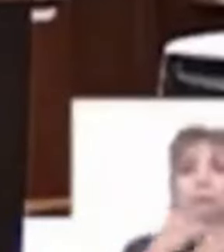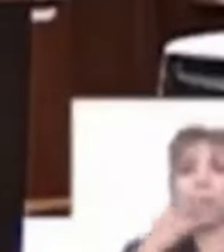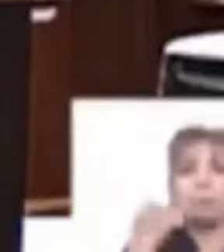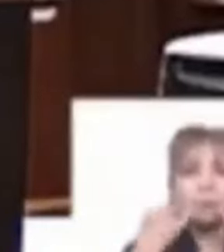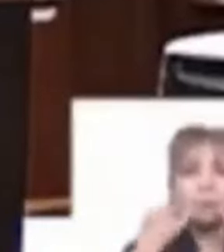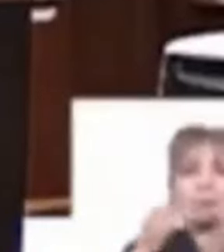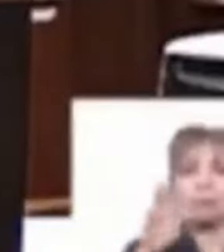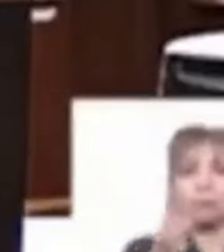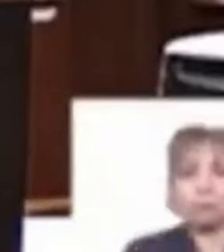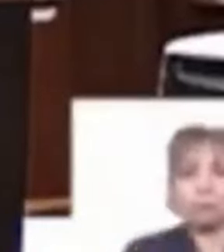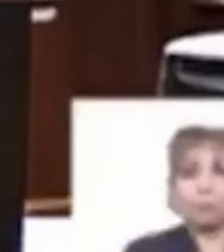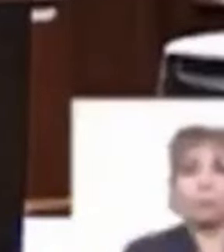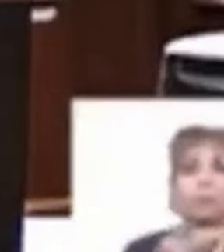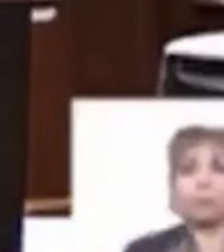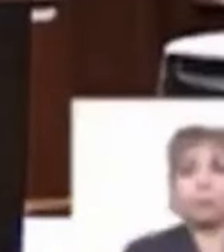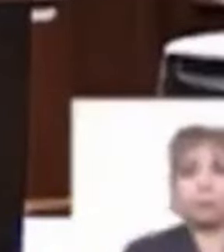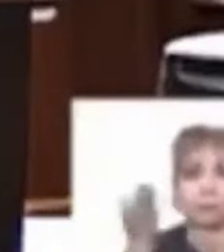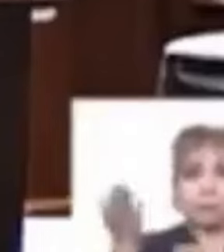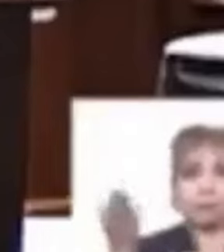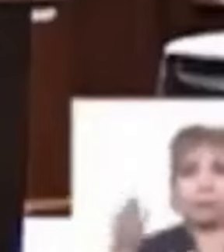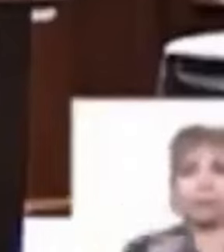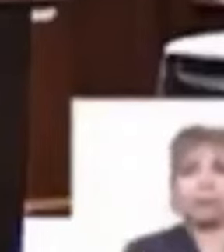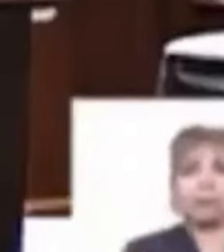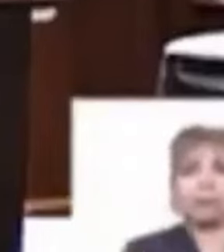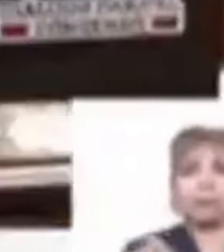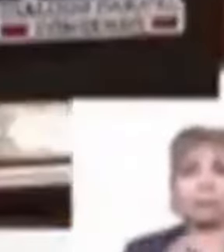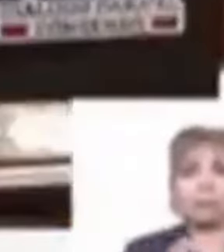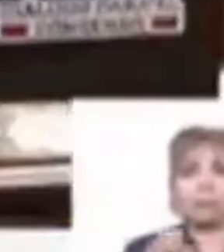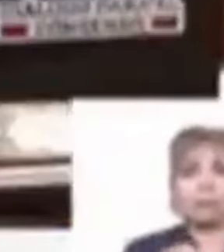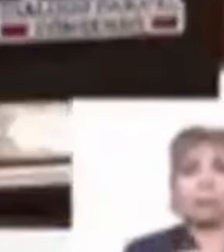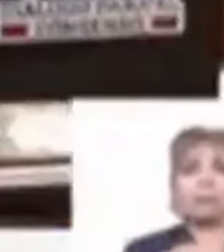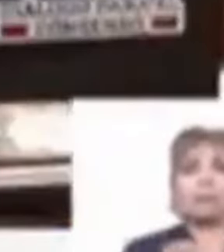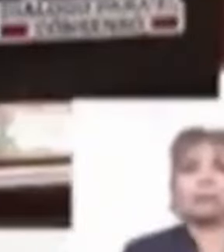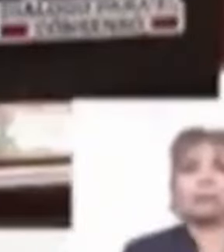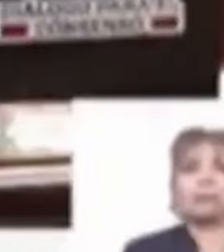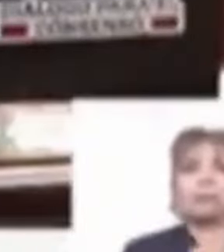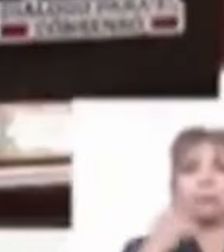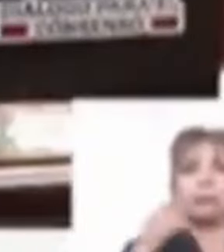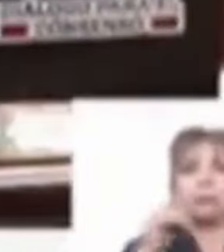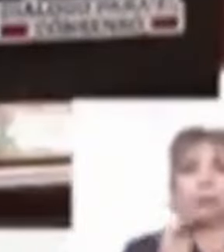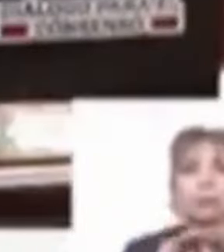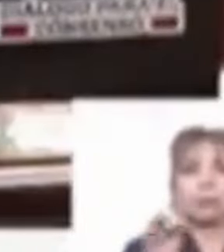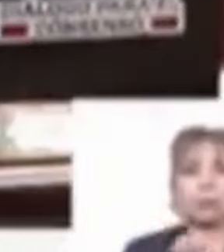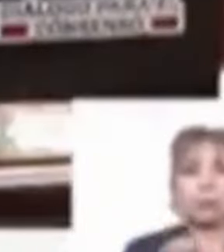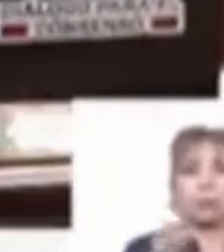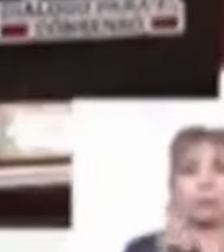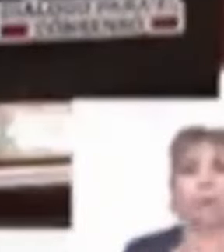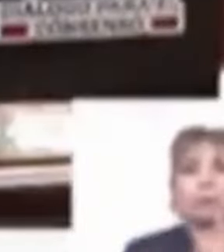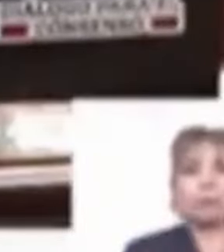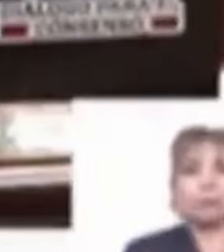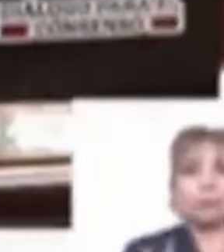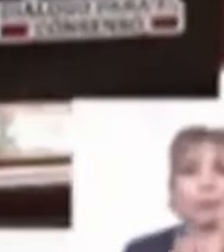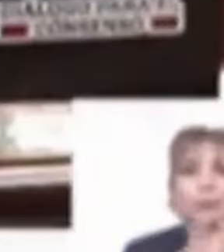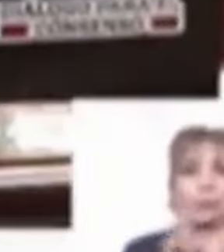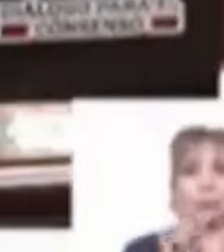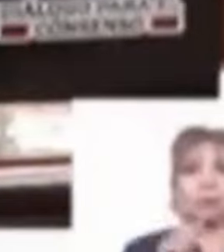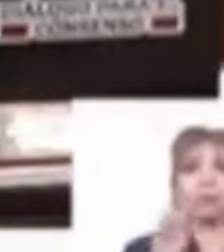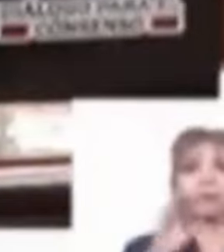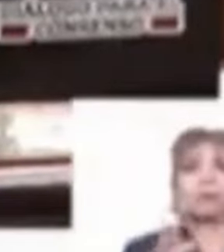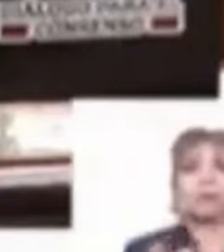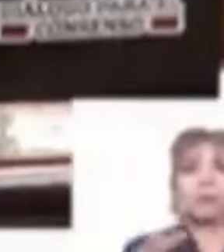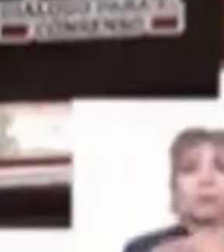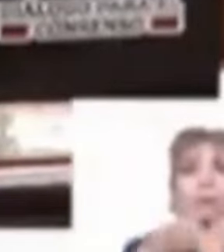final es aprobado, va a ser remitido al Pleno del Congreso de la República. Entonces, su argumento sería válido en el Pleno del Congreso de la